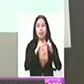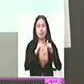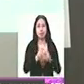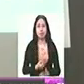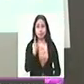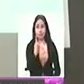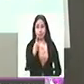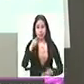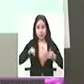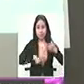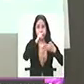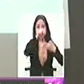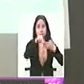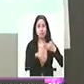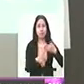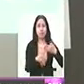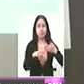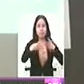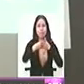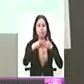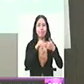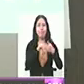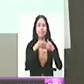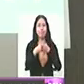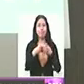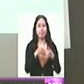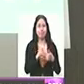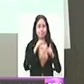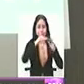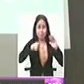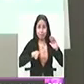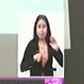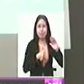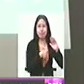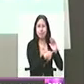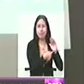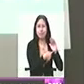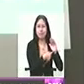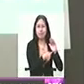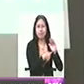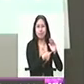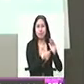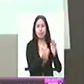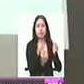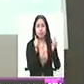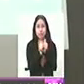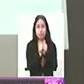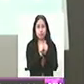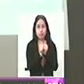se inicia o se da la flexibilización de la cuarentena con la